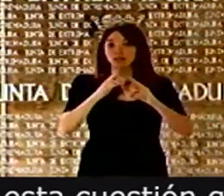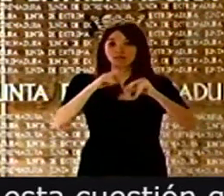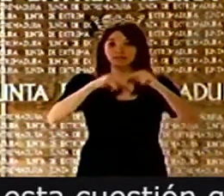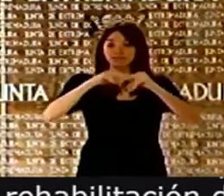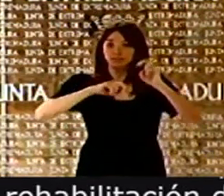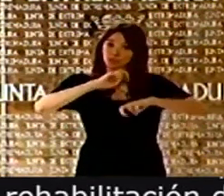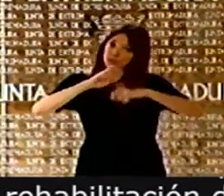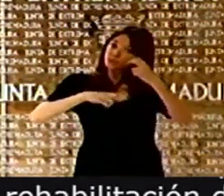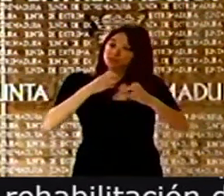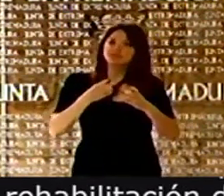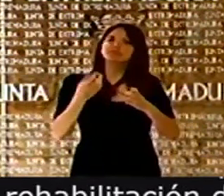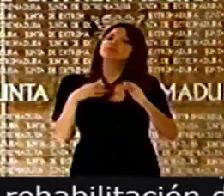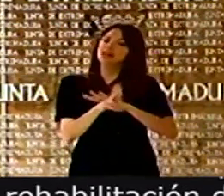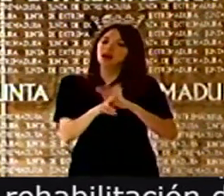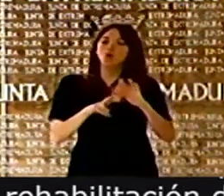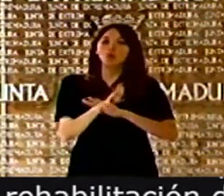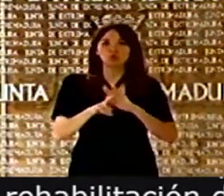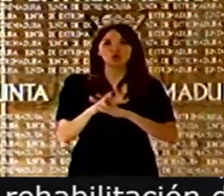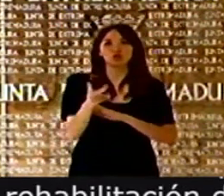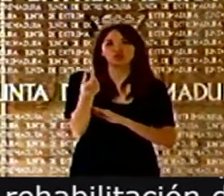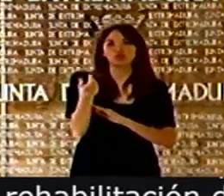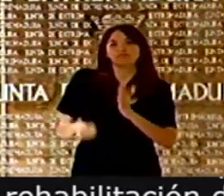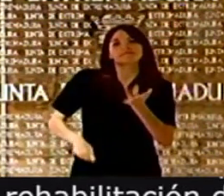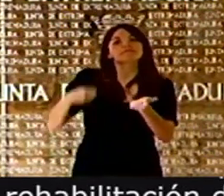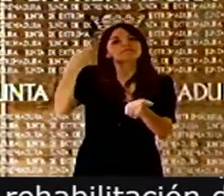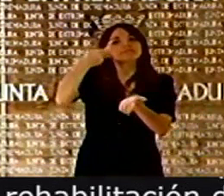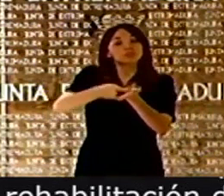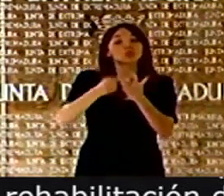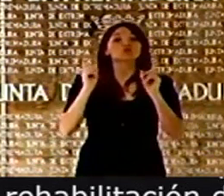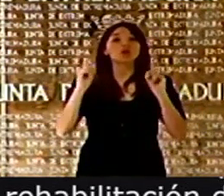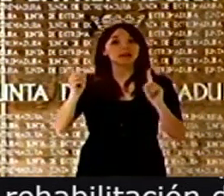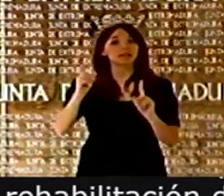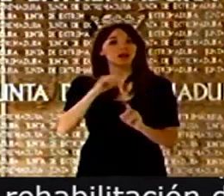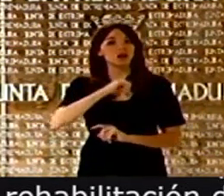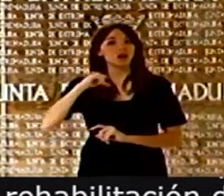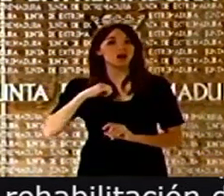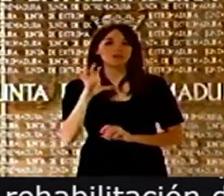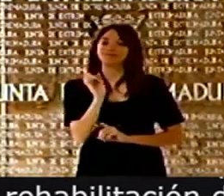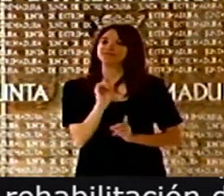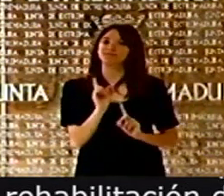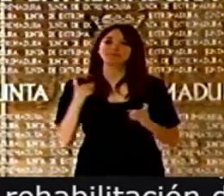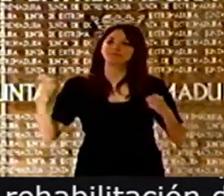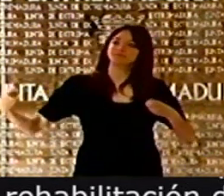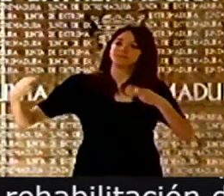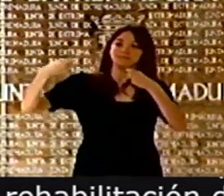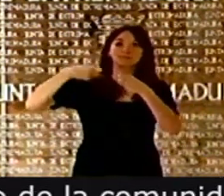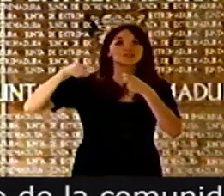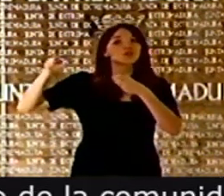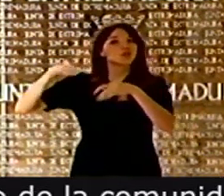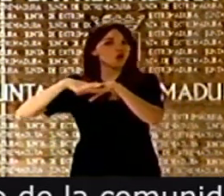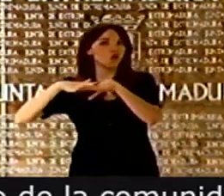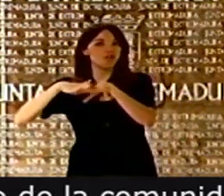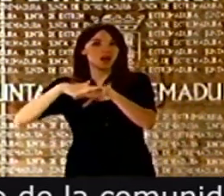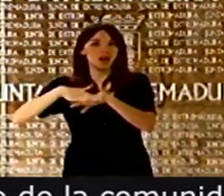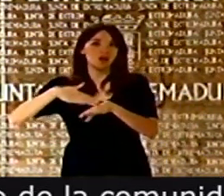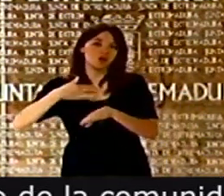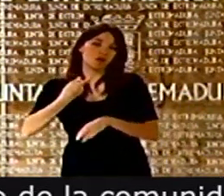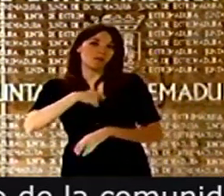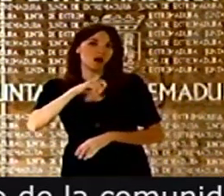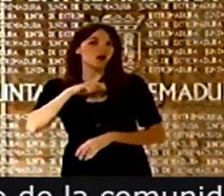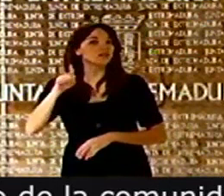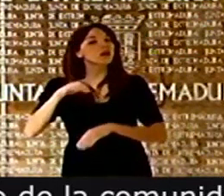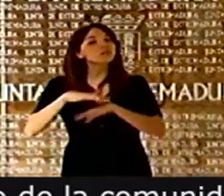se ponen recursos, dineros que no sean solo de la comunidad autónoma, es decir, en este caso del Gobierno de España, del Ministerio de Fomento.